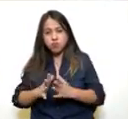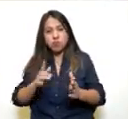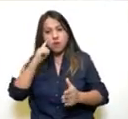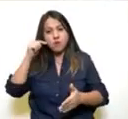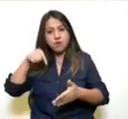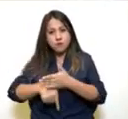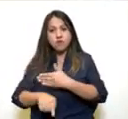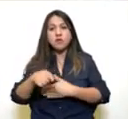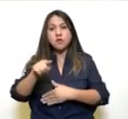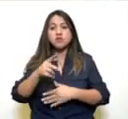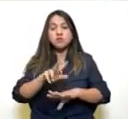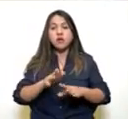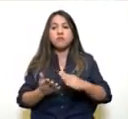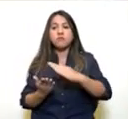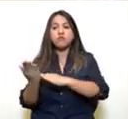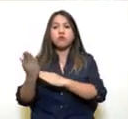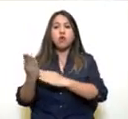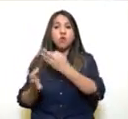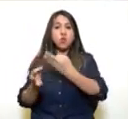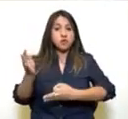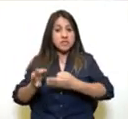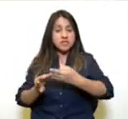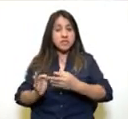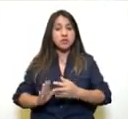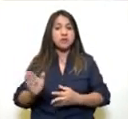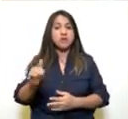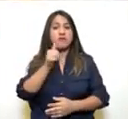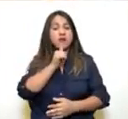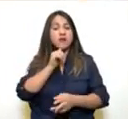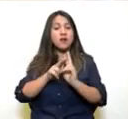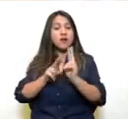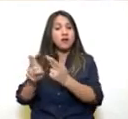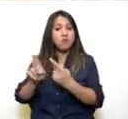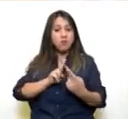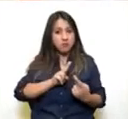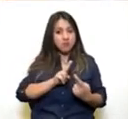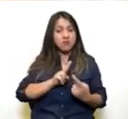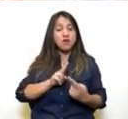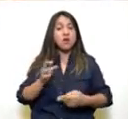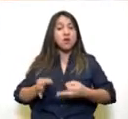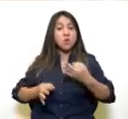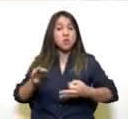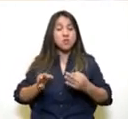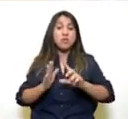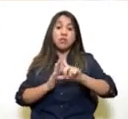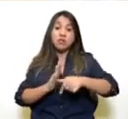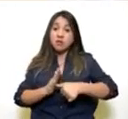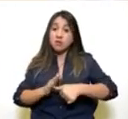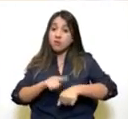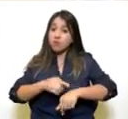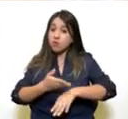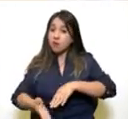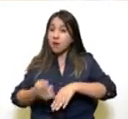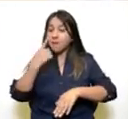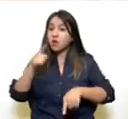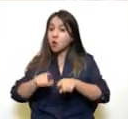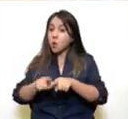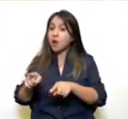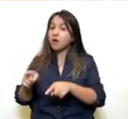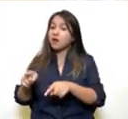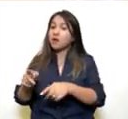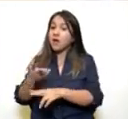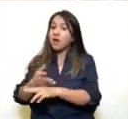eso está en la justicia y todavía no resuelve la justicia tarda pero llega se dice